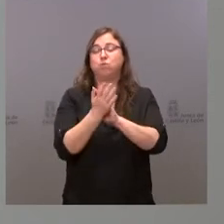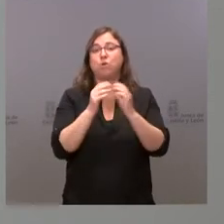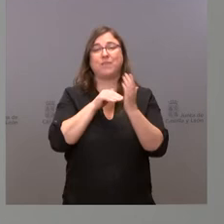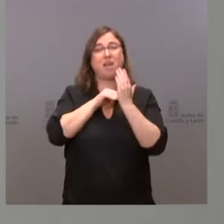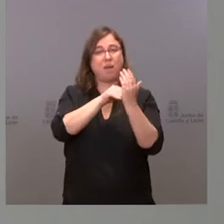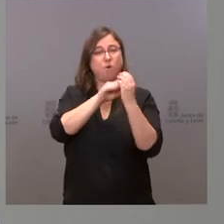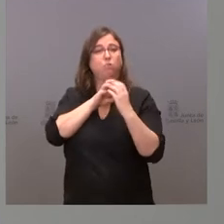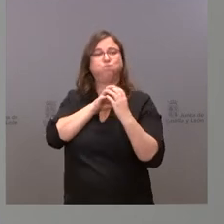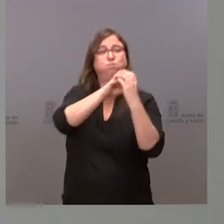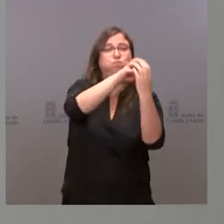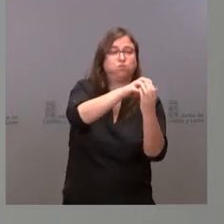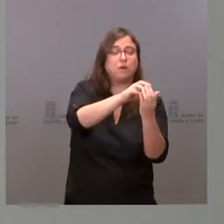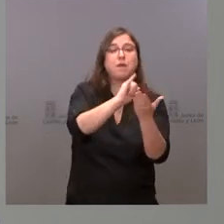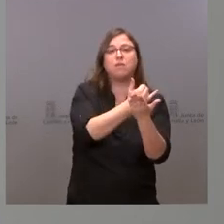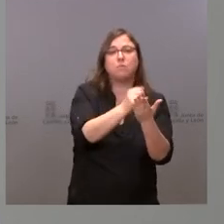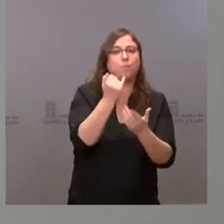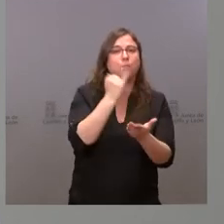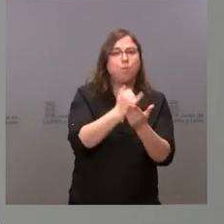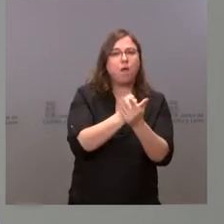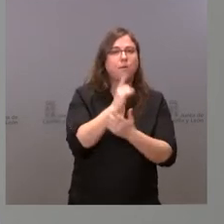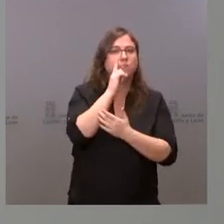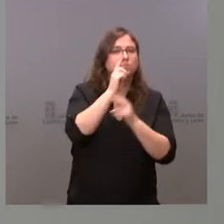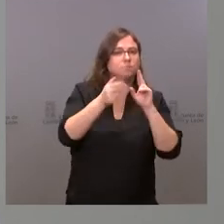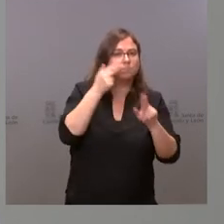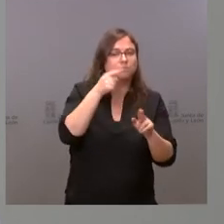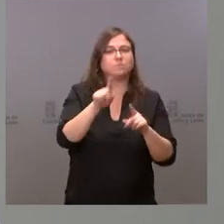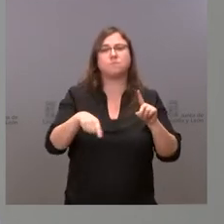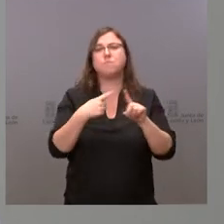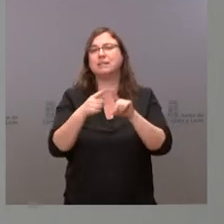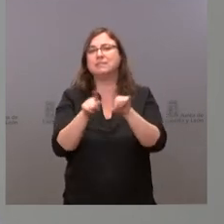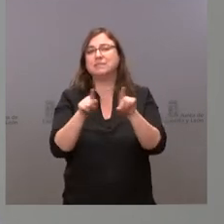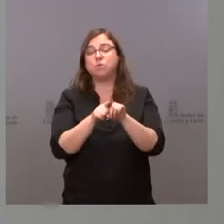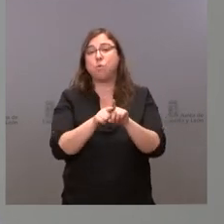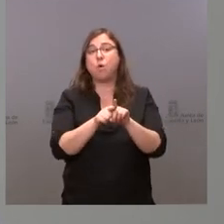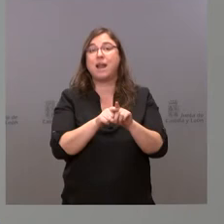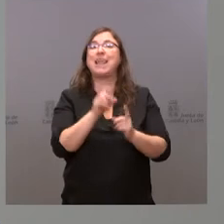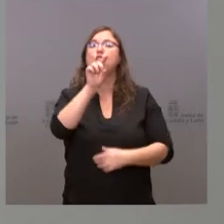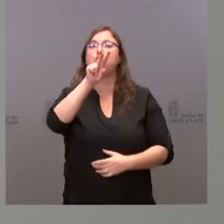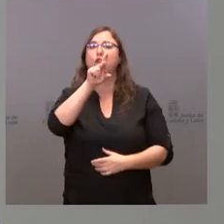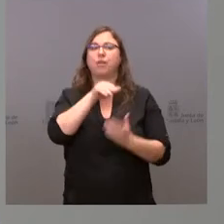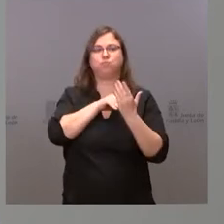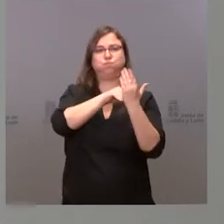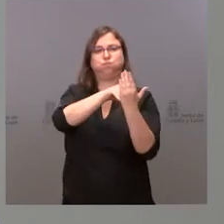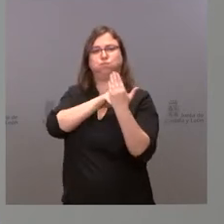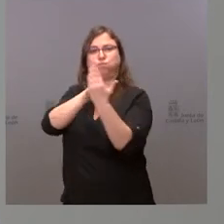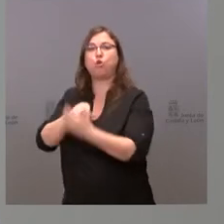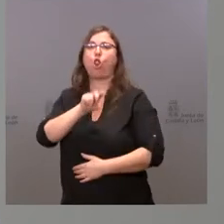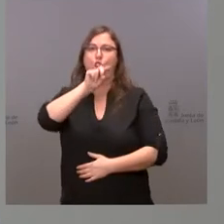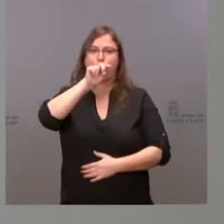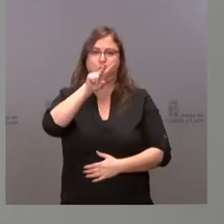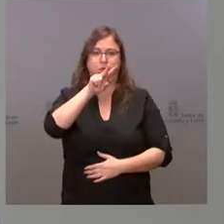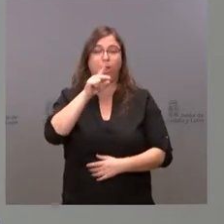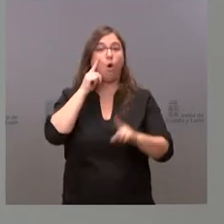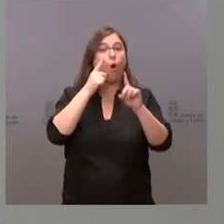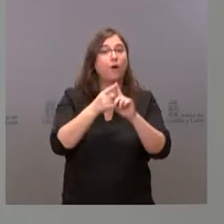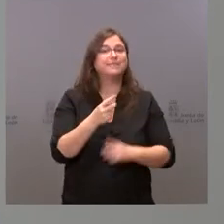realización de cribados mediante test de antígeno y dispondremos de 12 unidades móviles con el fin de con el doble fin